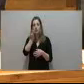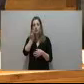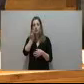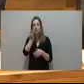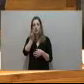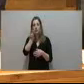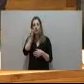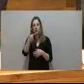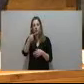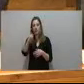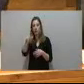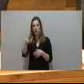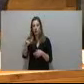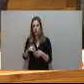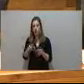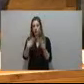Laura.